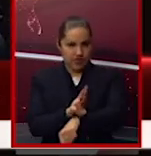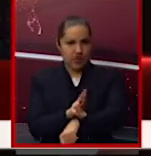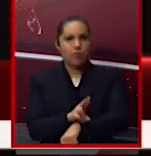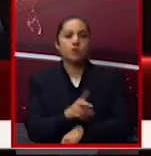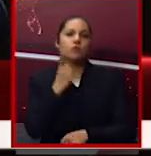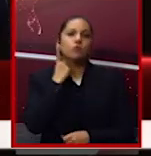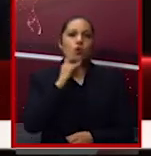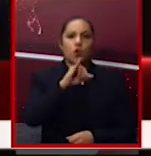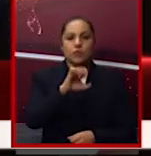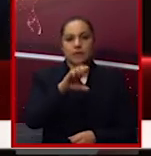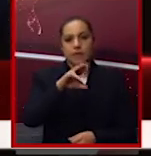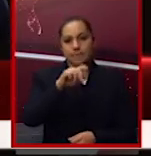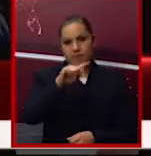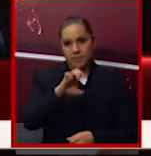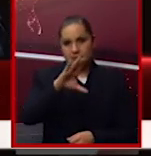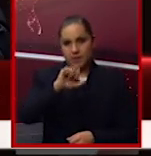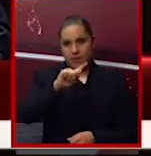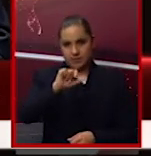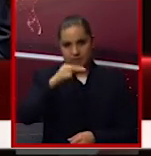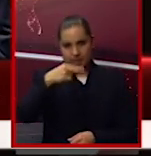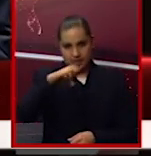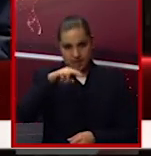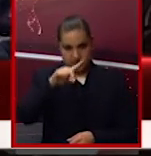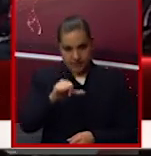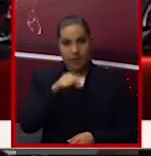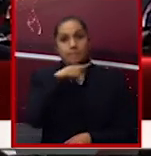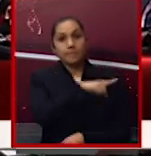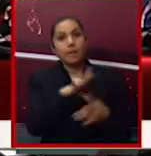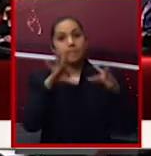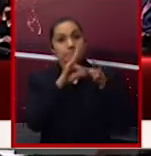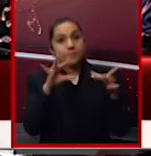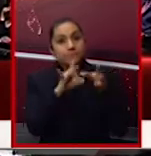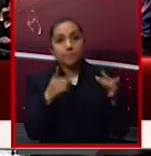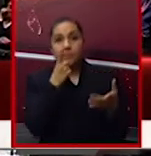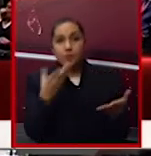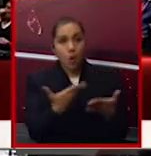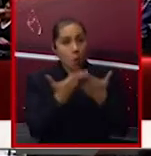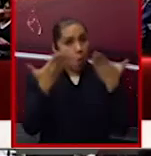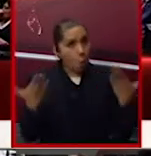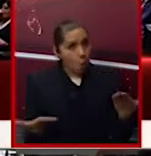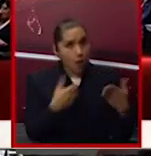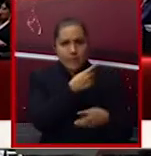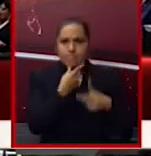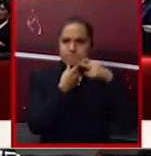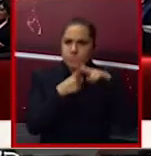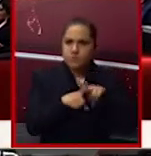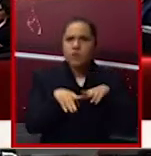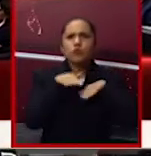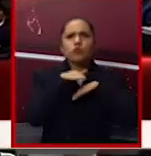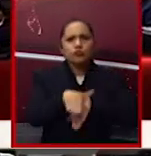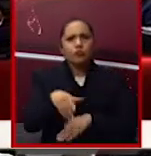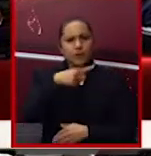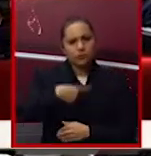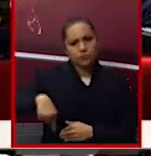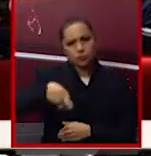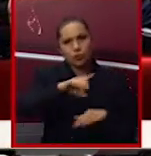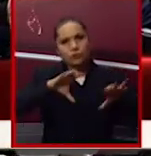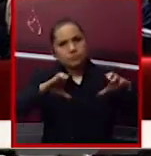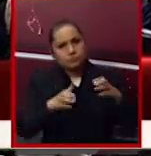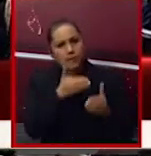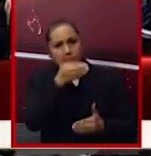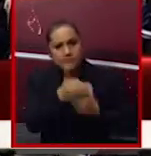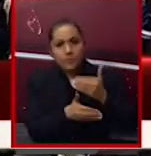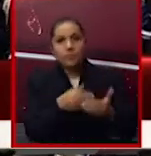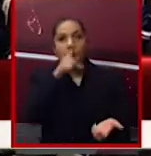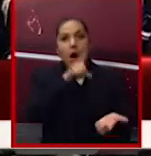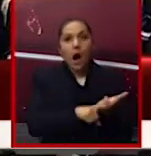diputado José Clemente Castanella Jueflich, destacó en primer lugar la situación en el Congreso de la Unión que provoca que no se